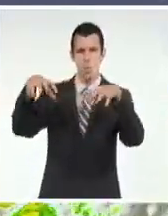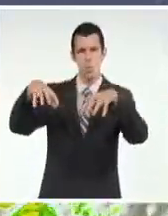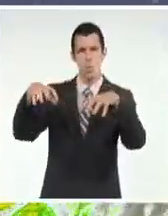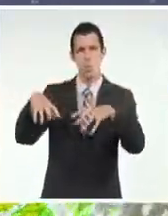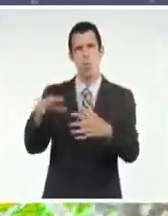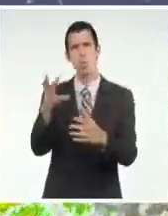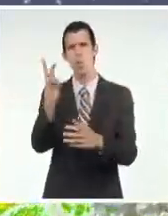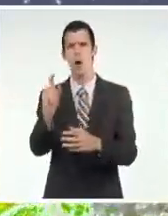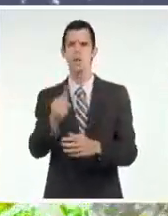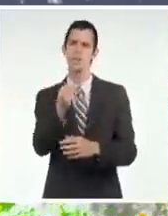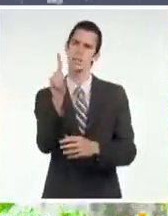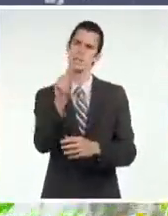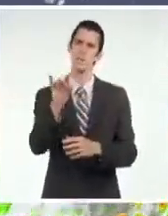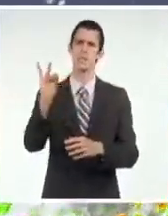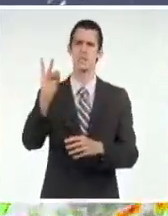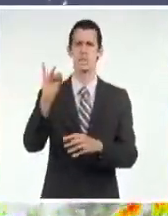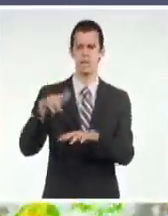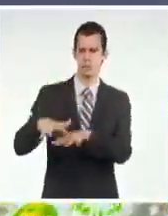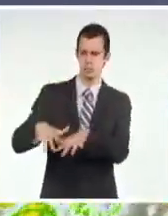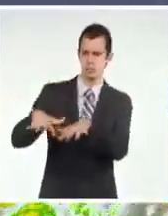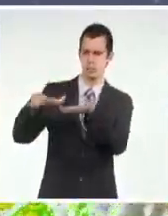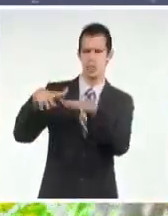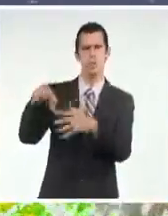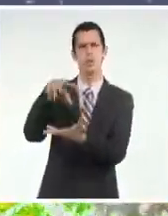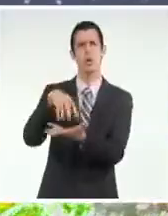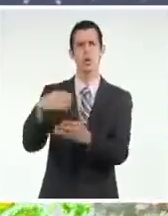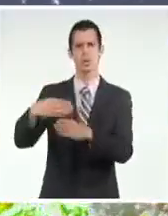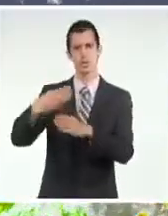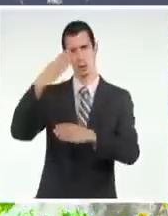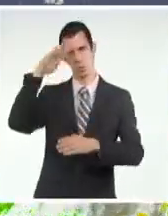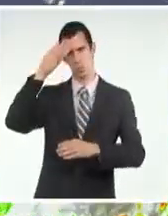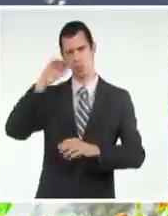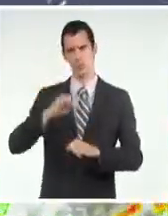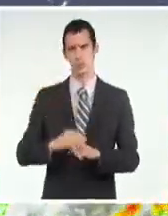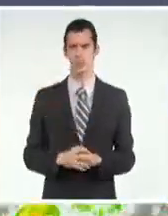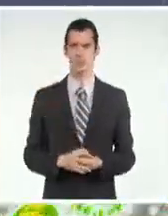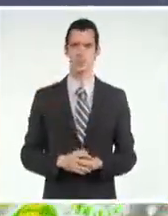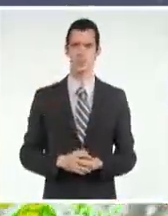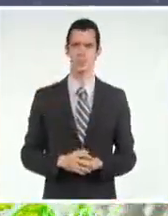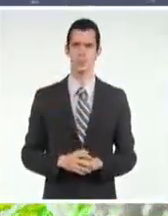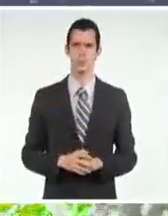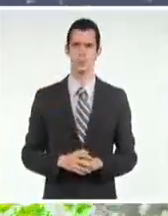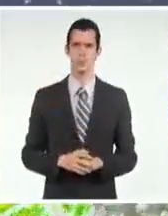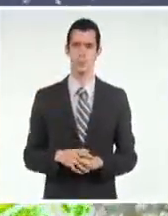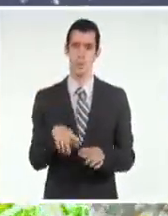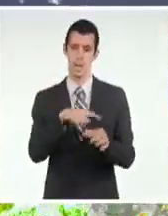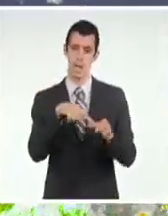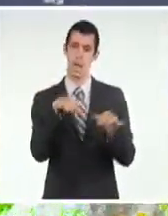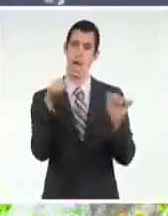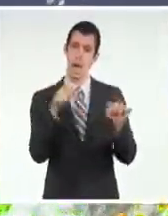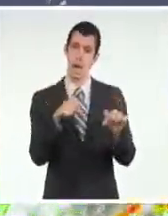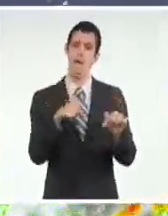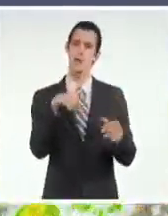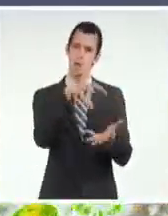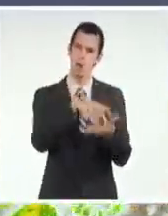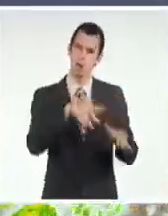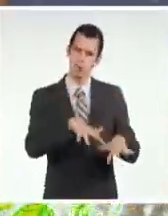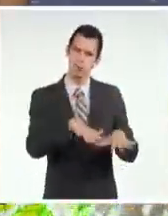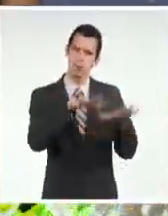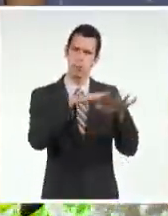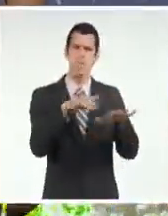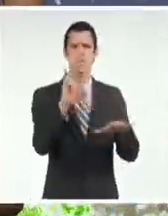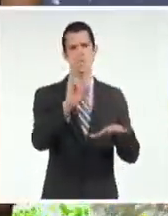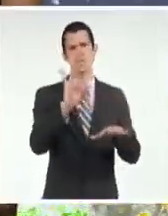117 milímetros en la ciudad de Santiago de Cuba y en el embalse de Vietnam Heroico en la isla de la Juventud, 67 milímetros de